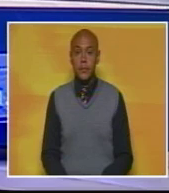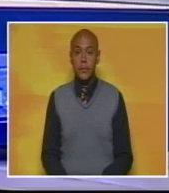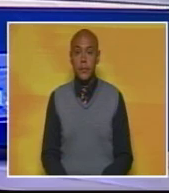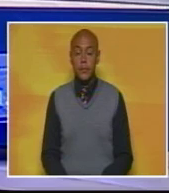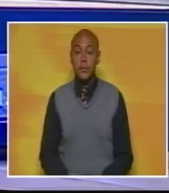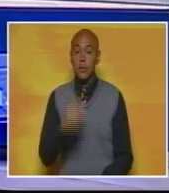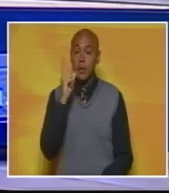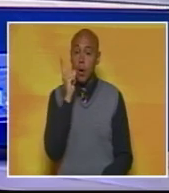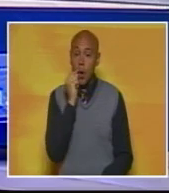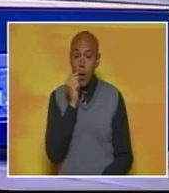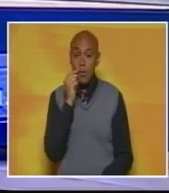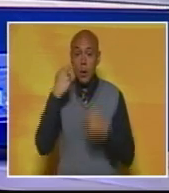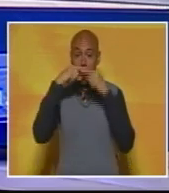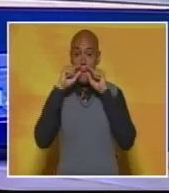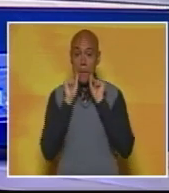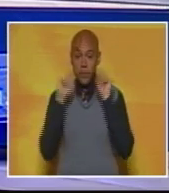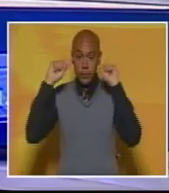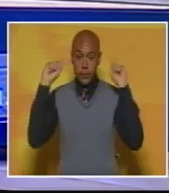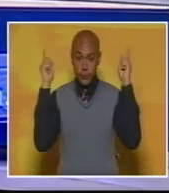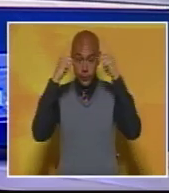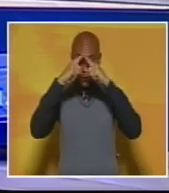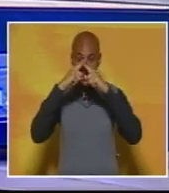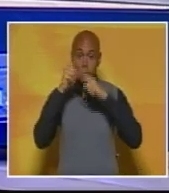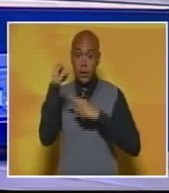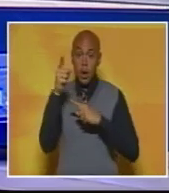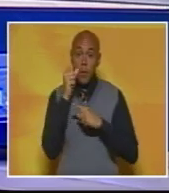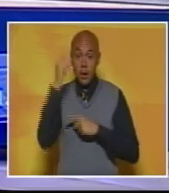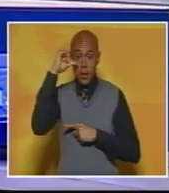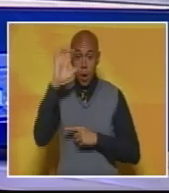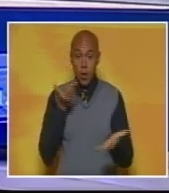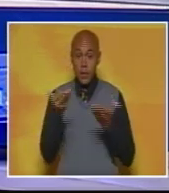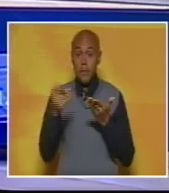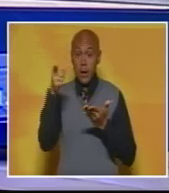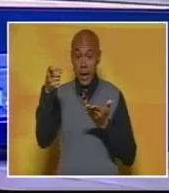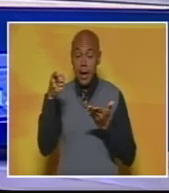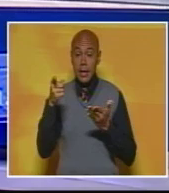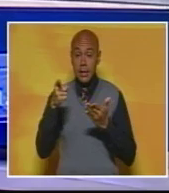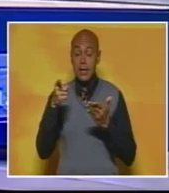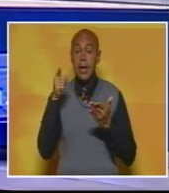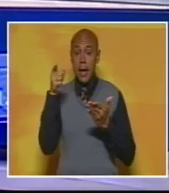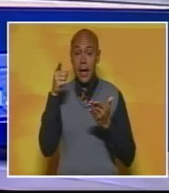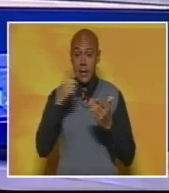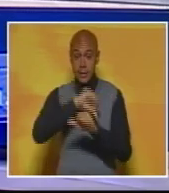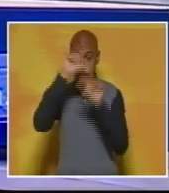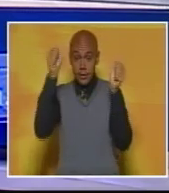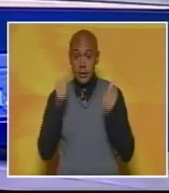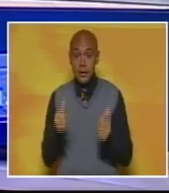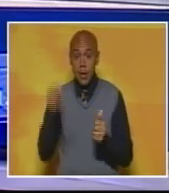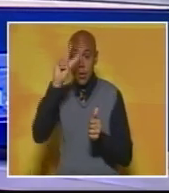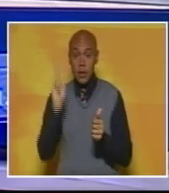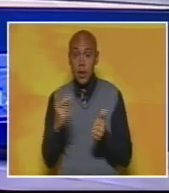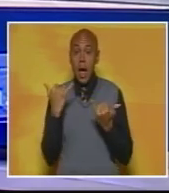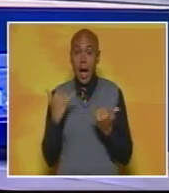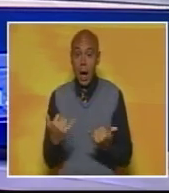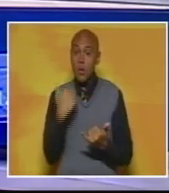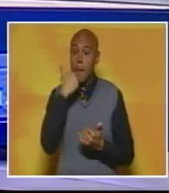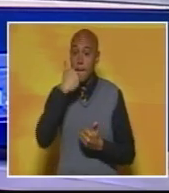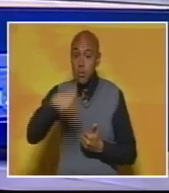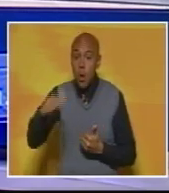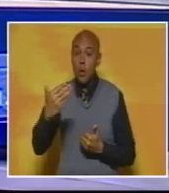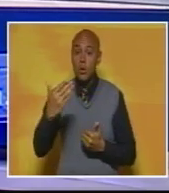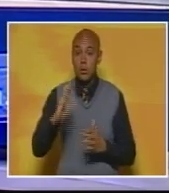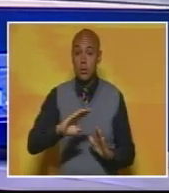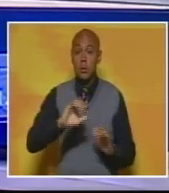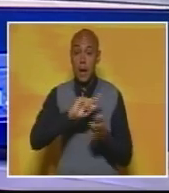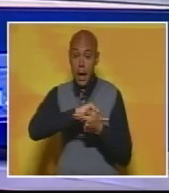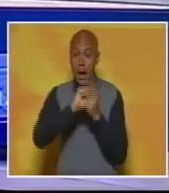José Gregorio Hernández, el siervo de Dios, el santo milagroso de todos los venezolanos, camina hacia su